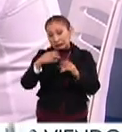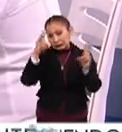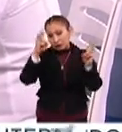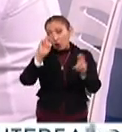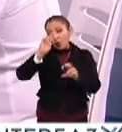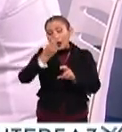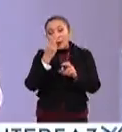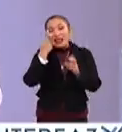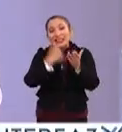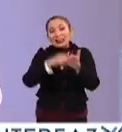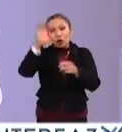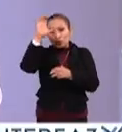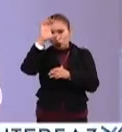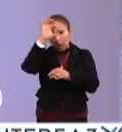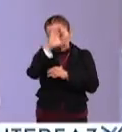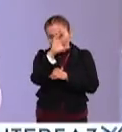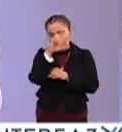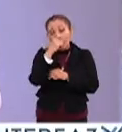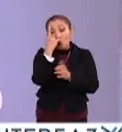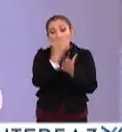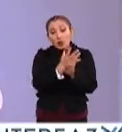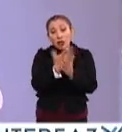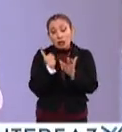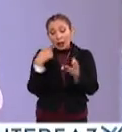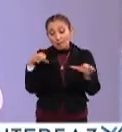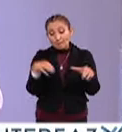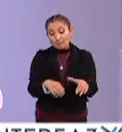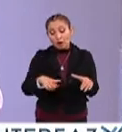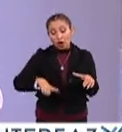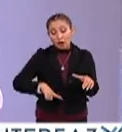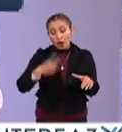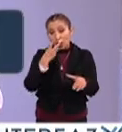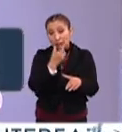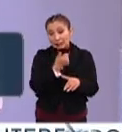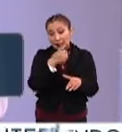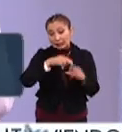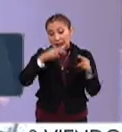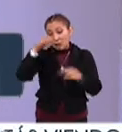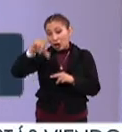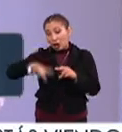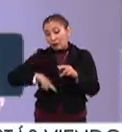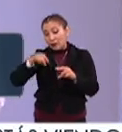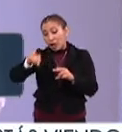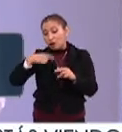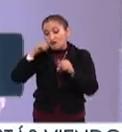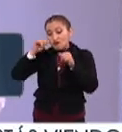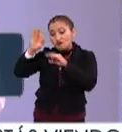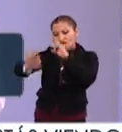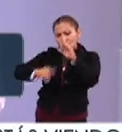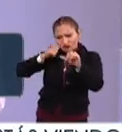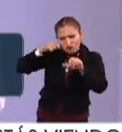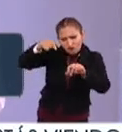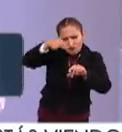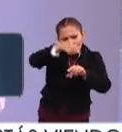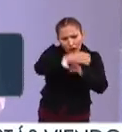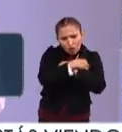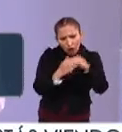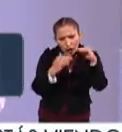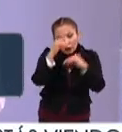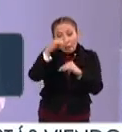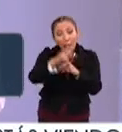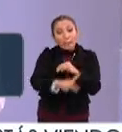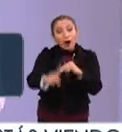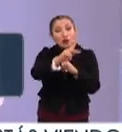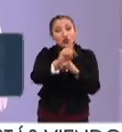justamente universidades interculturales. Somos la única política pública en los 3 niveles de gobierno que brinda atención focalizada en educación superior para